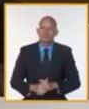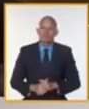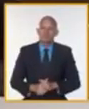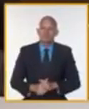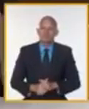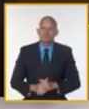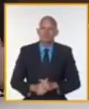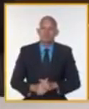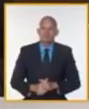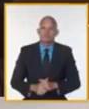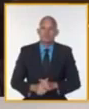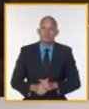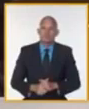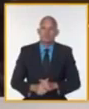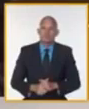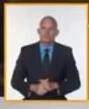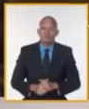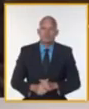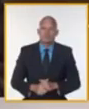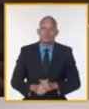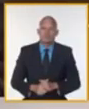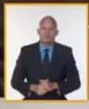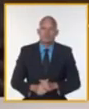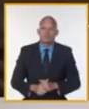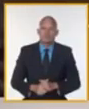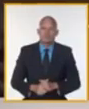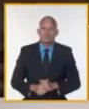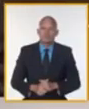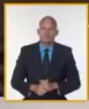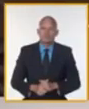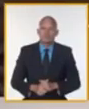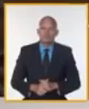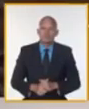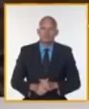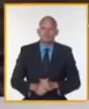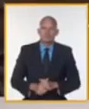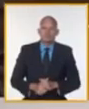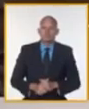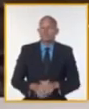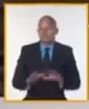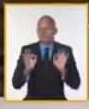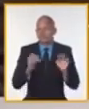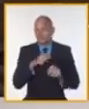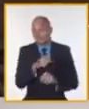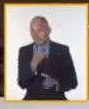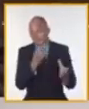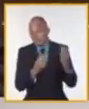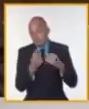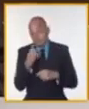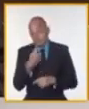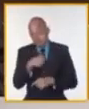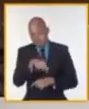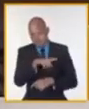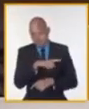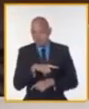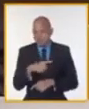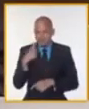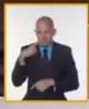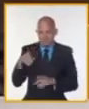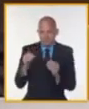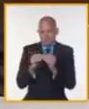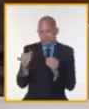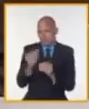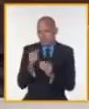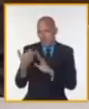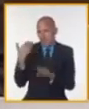el análisis que se hacía relacionado con las organizaciones de masa a nivel de barrio, tiene mucho que ver también con el papel